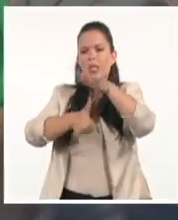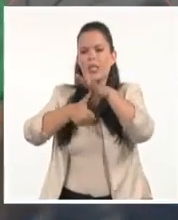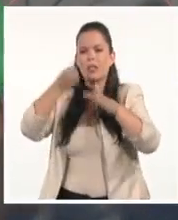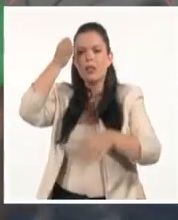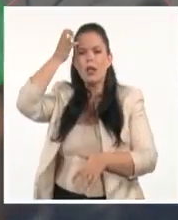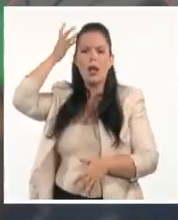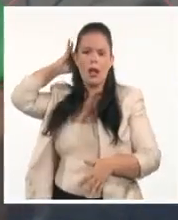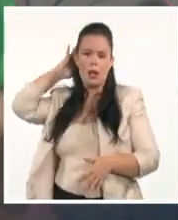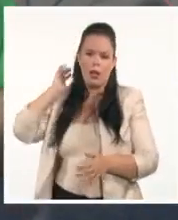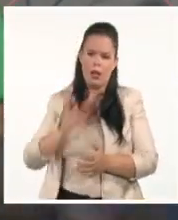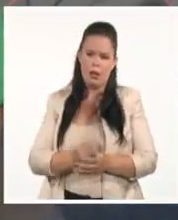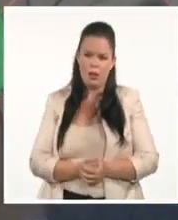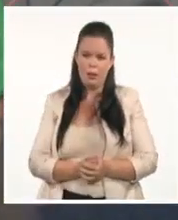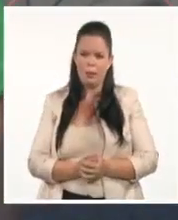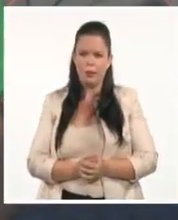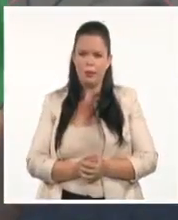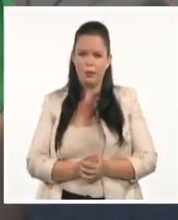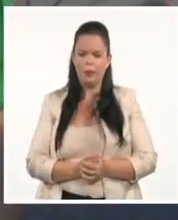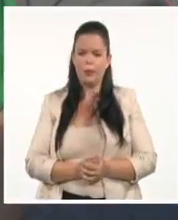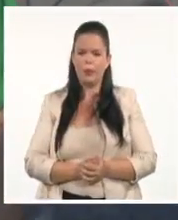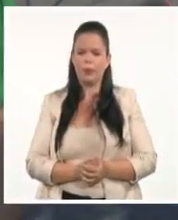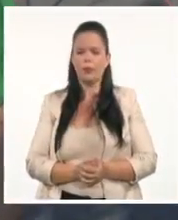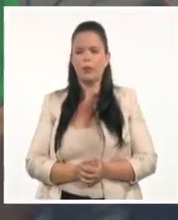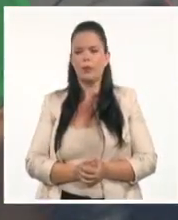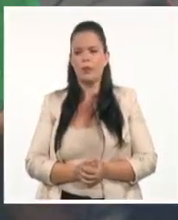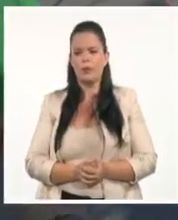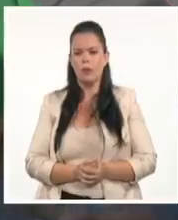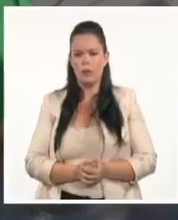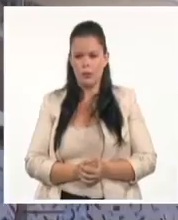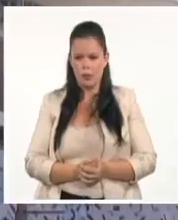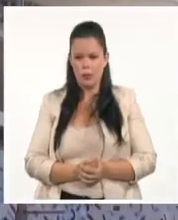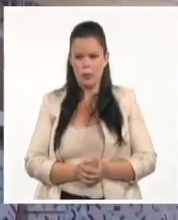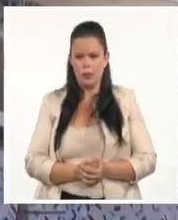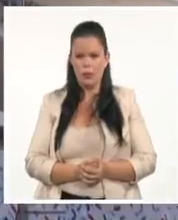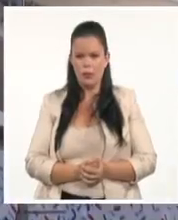del partido en el país, nuestro presidente de la República, es por lo que